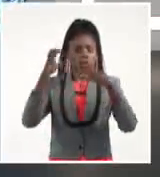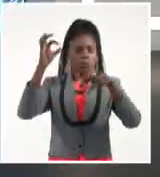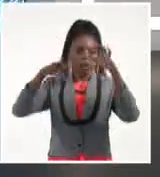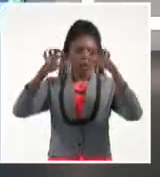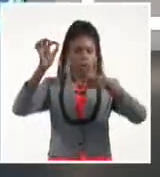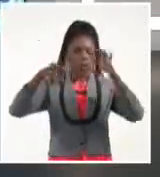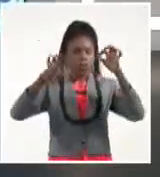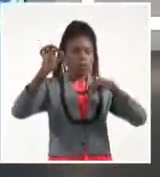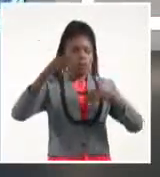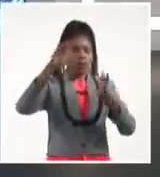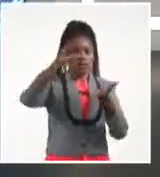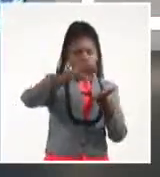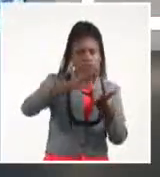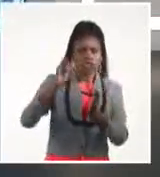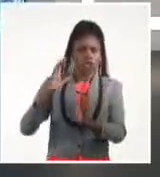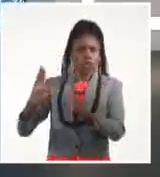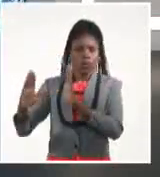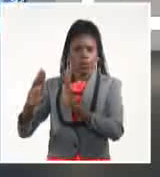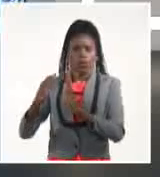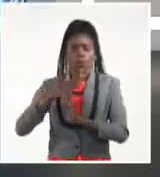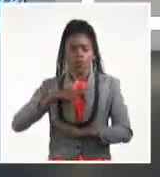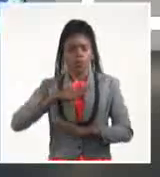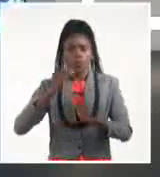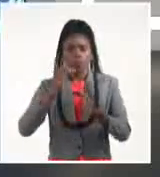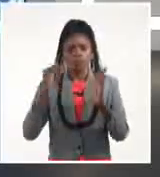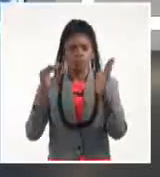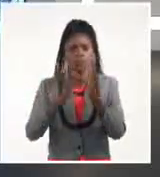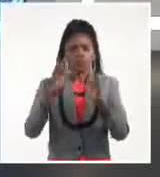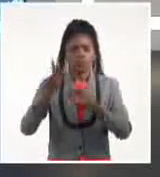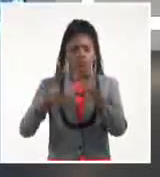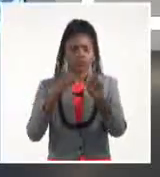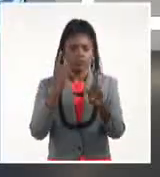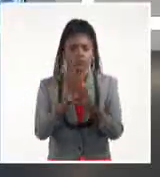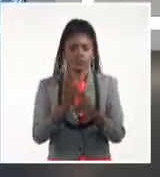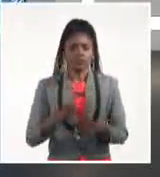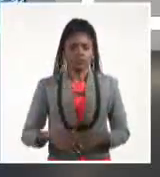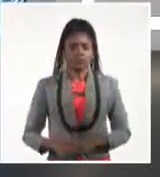y lluvias en centro y oriente. Espero tengan una excelente jornada y que buen tiempo los acompañe.